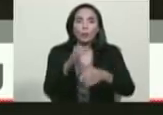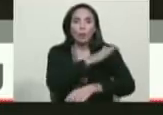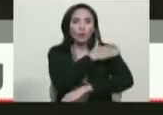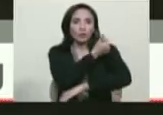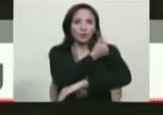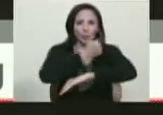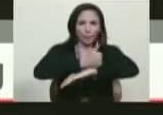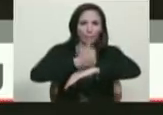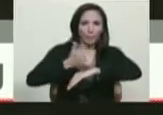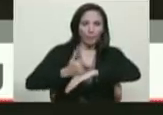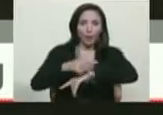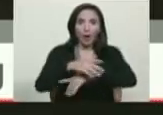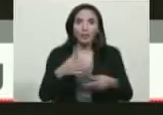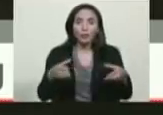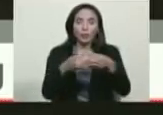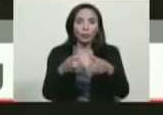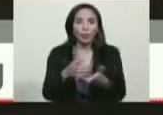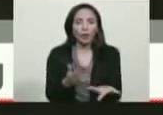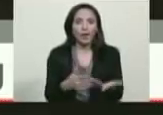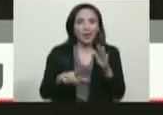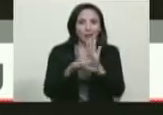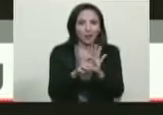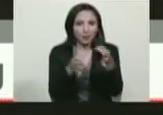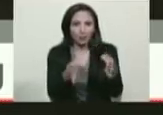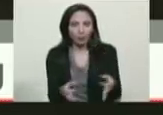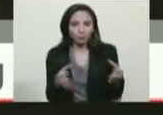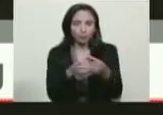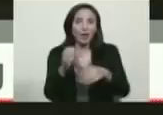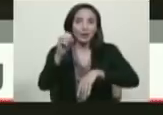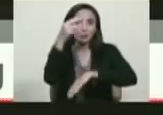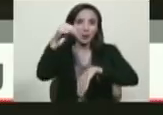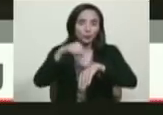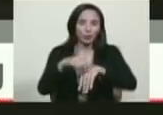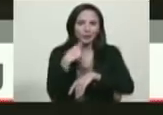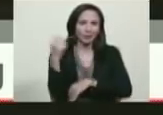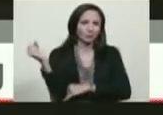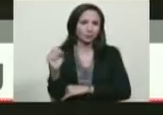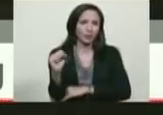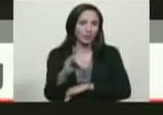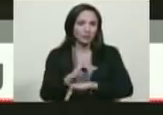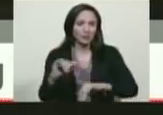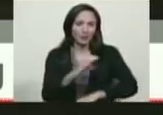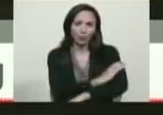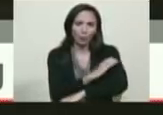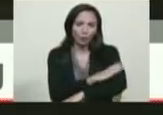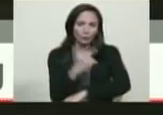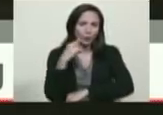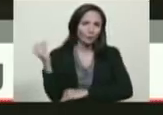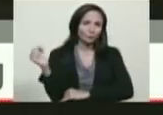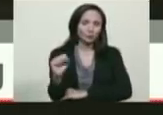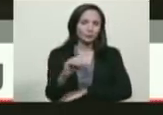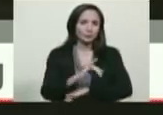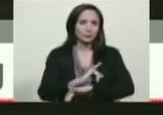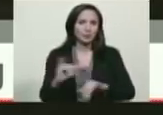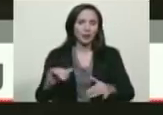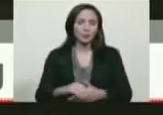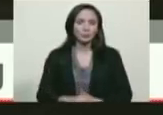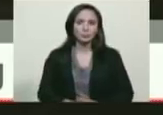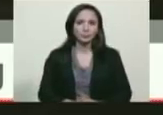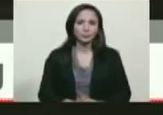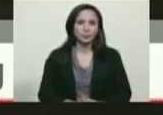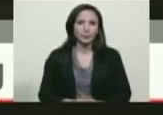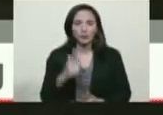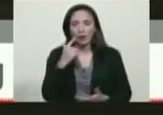Poder Legislativo Nacional se encuentra en desacato abierto, flagrante y contumaz,